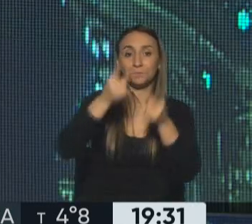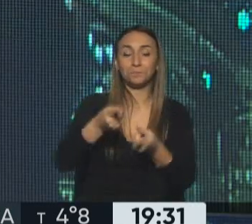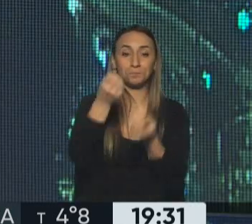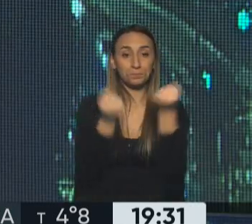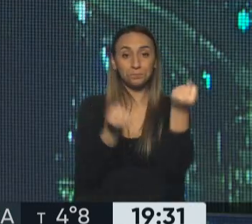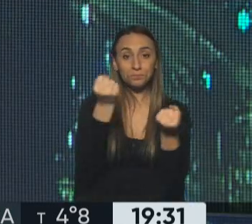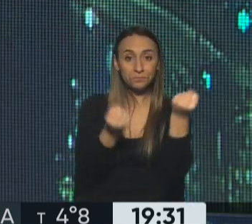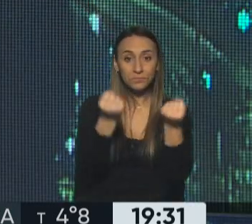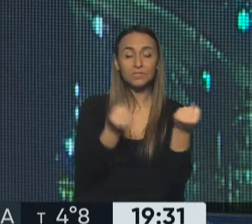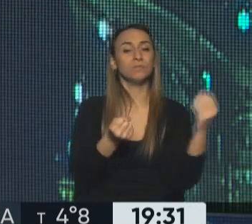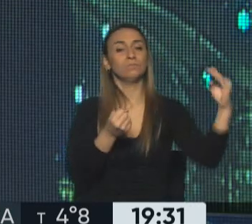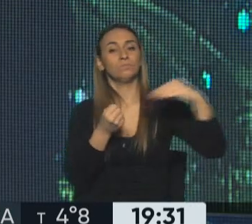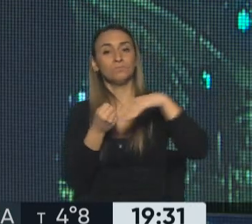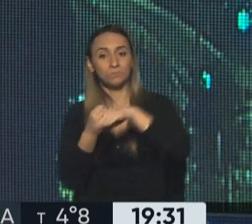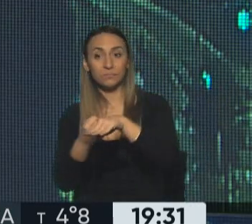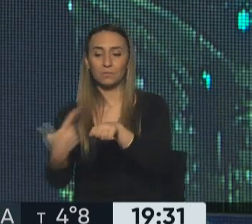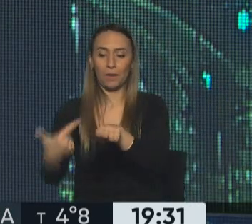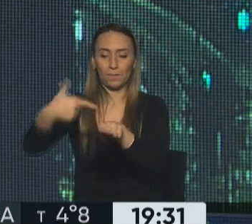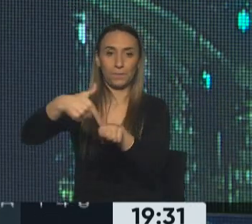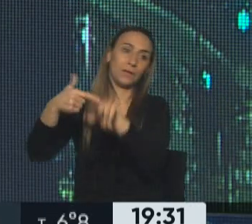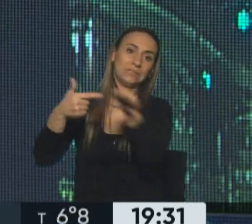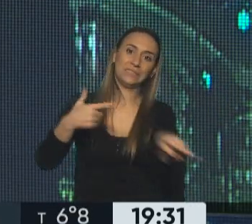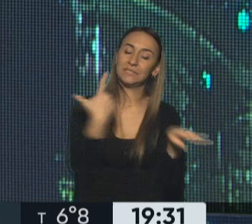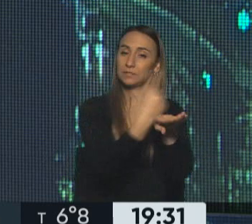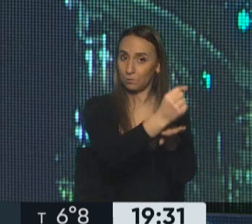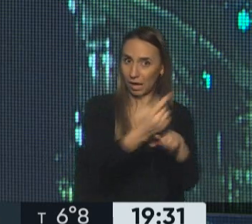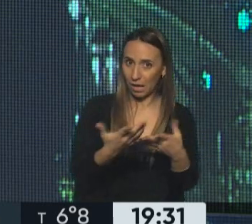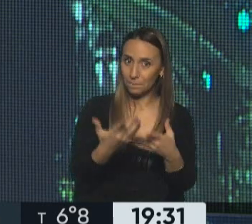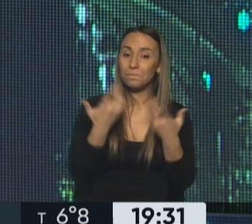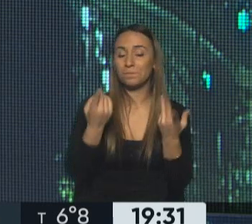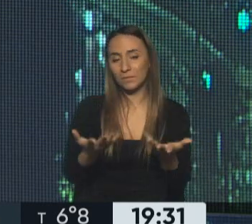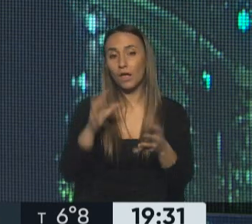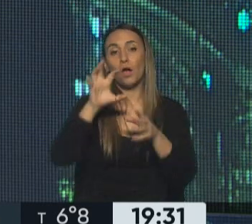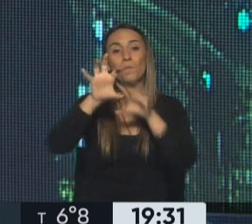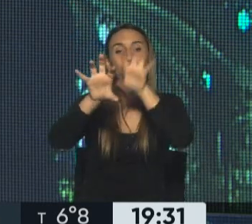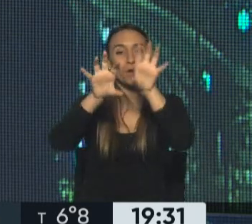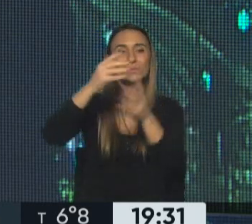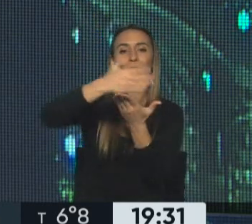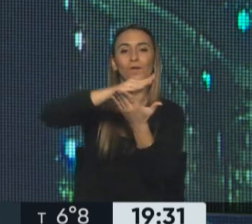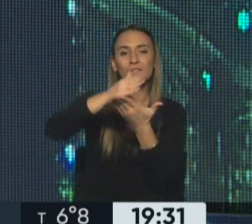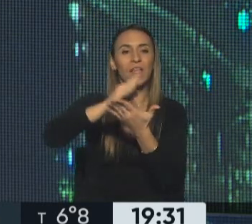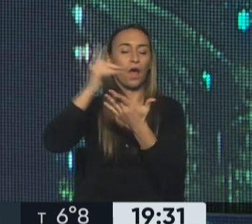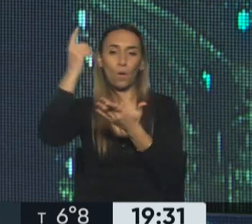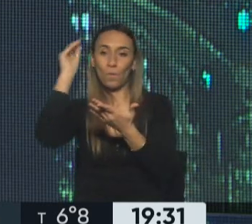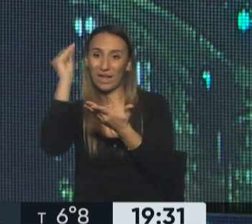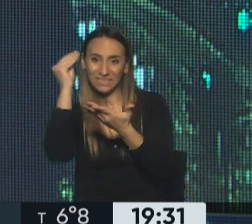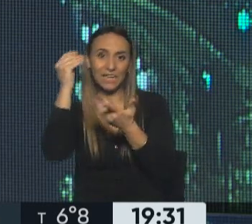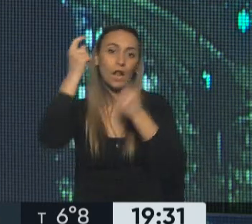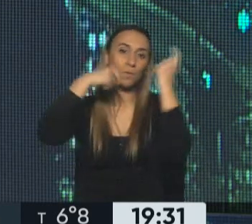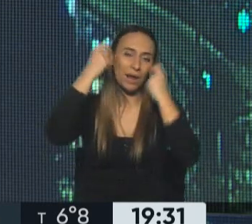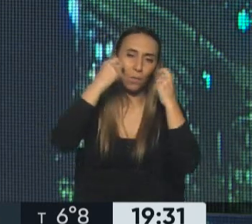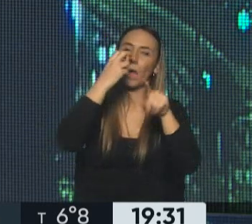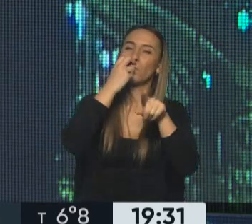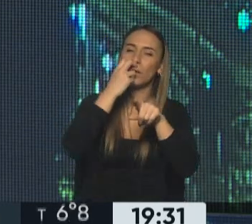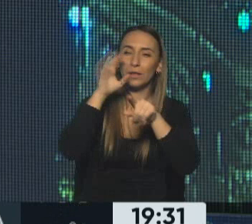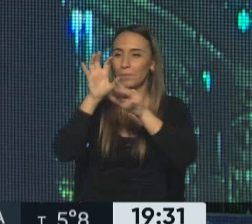vender esto en se otros le países. suma un tema de divergencias de precios, que Sí. es típico en las provincias fronterizas con Brasil, Paraguay, y Bolivia,